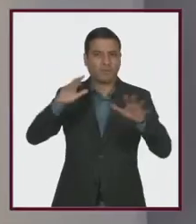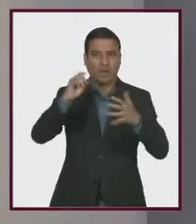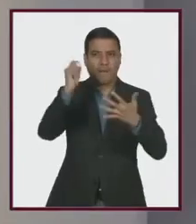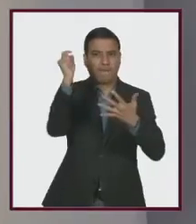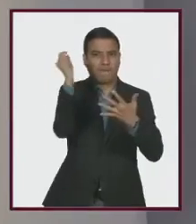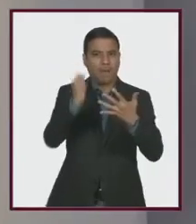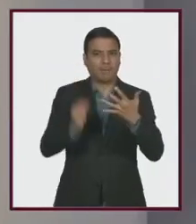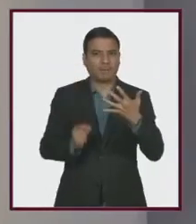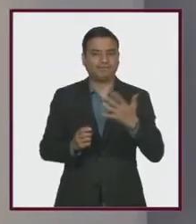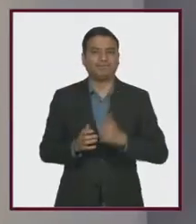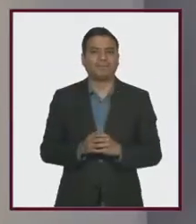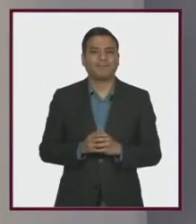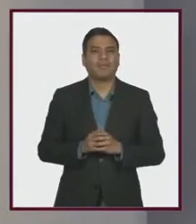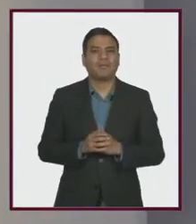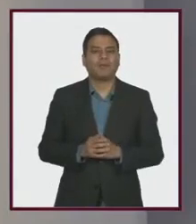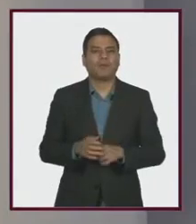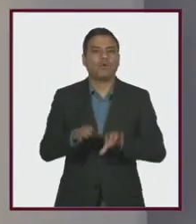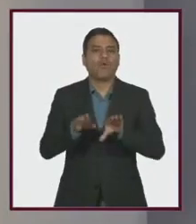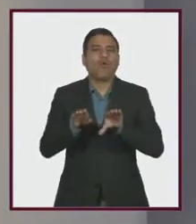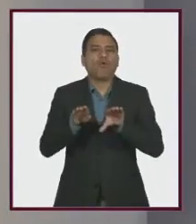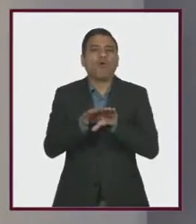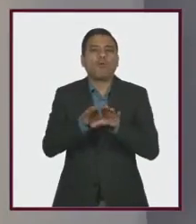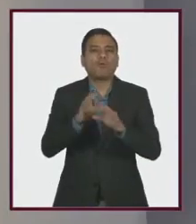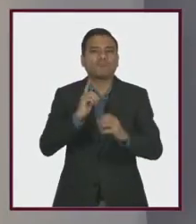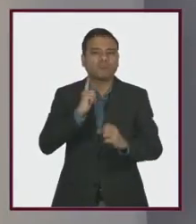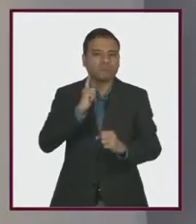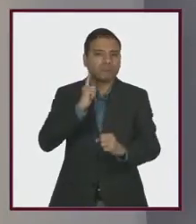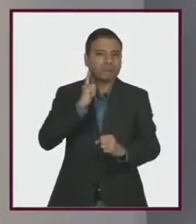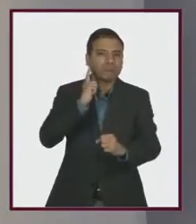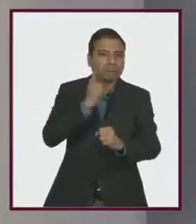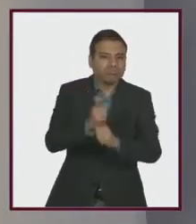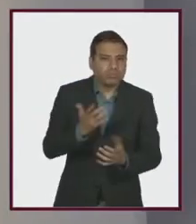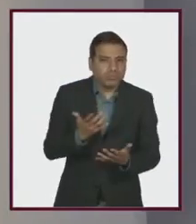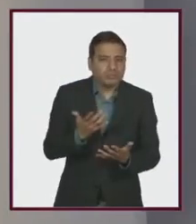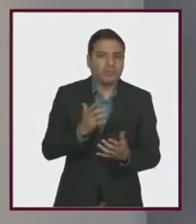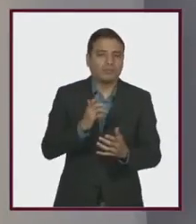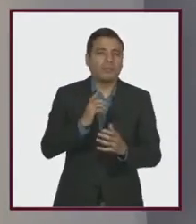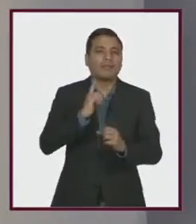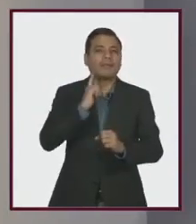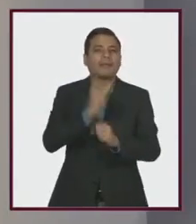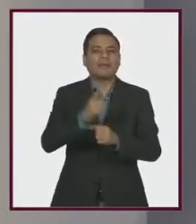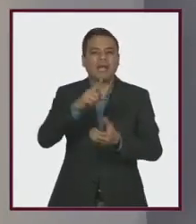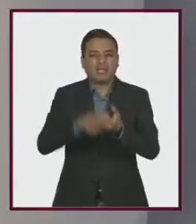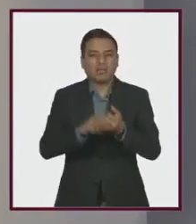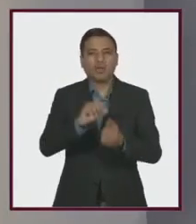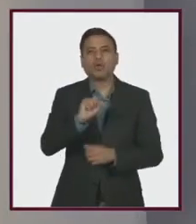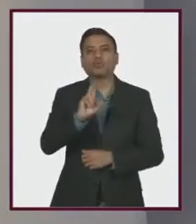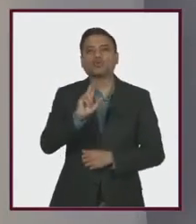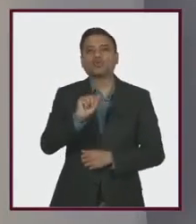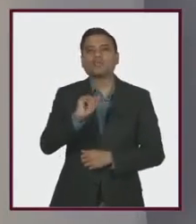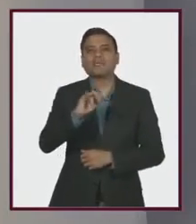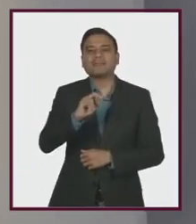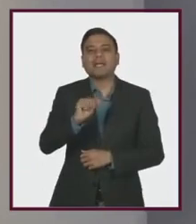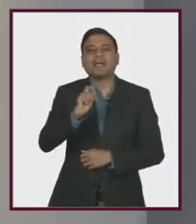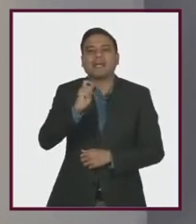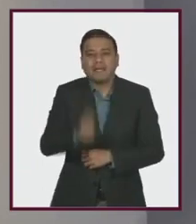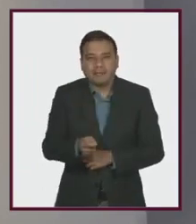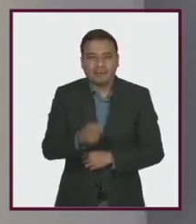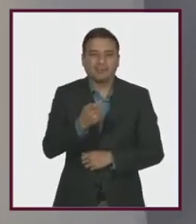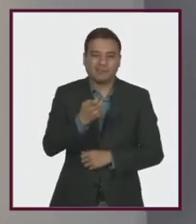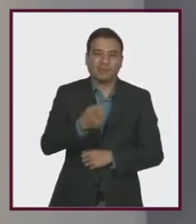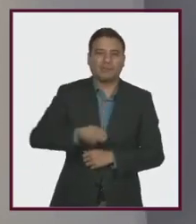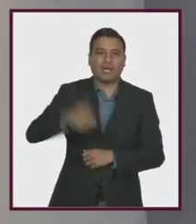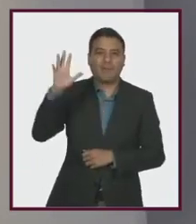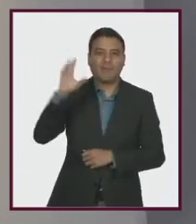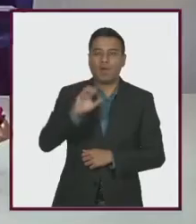lo que se rastrea es en la sustancia que contiene la sustancia como tal. El fentanilo pues es un opioide y lo vamos a ver la próxima